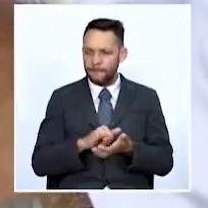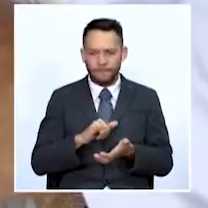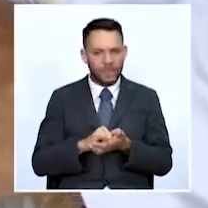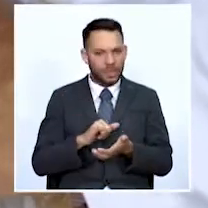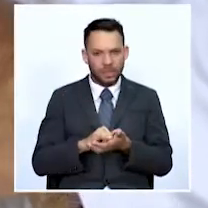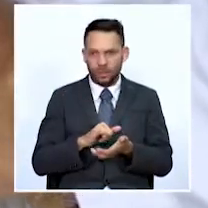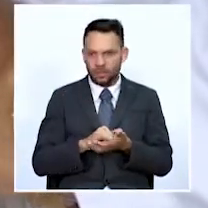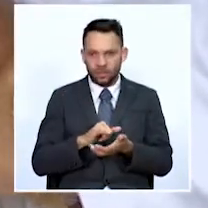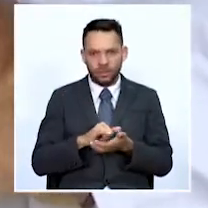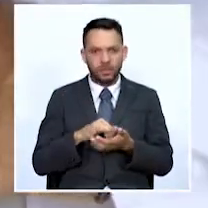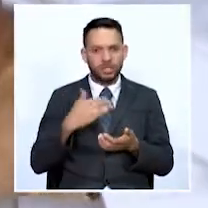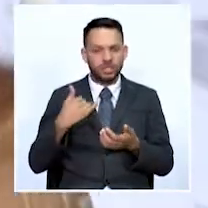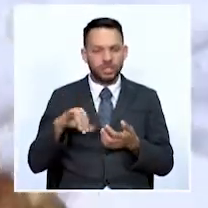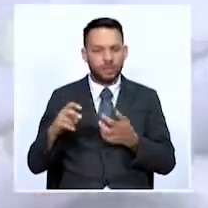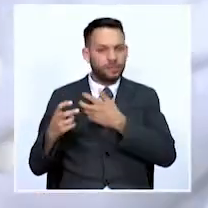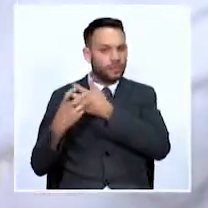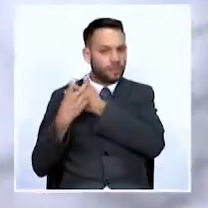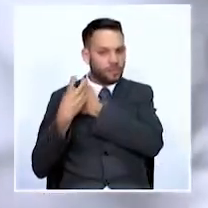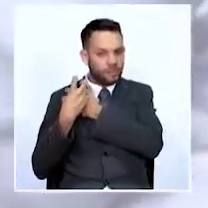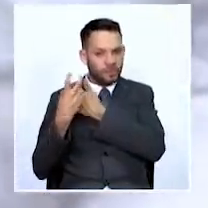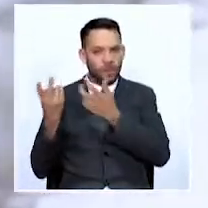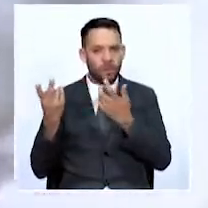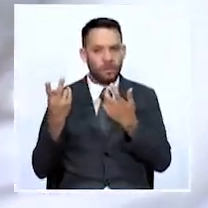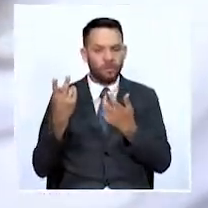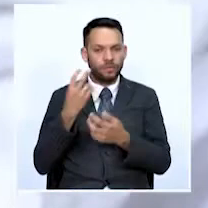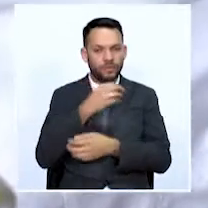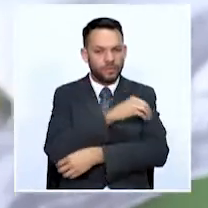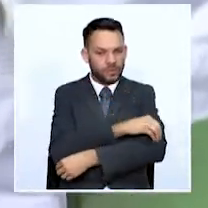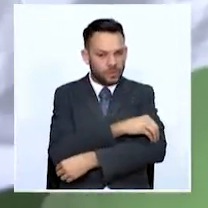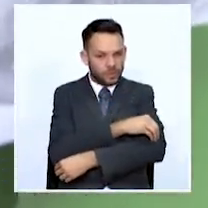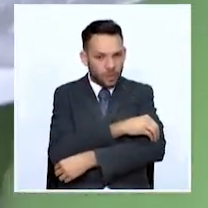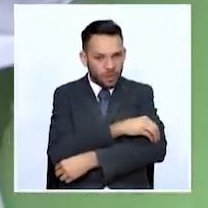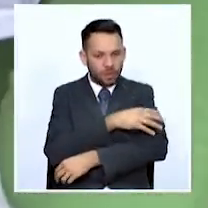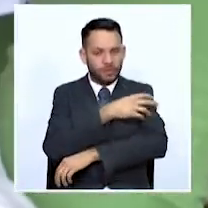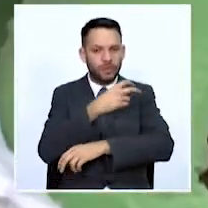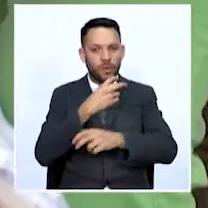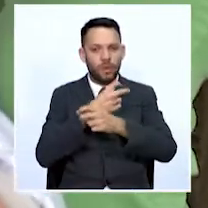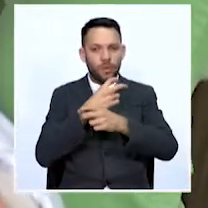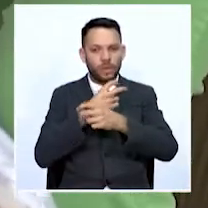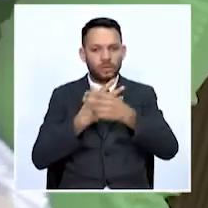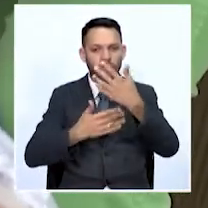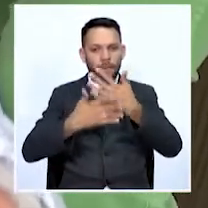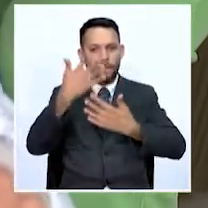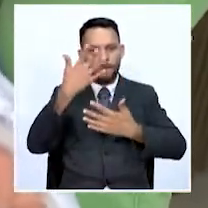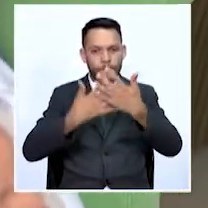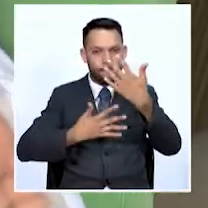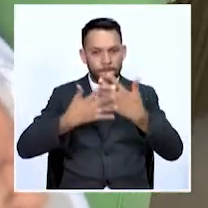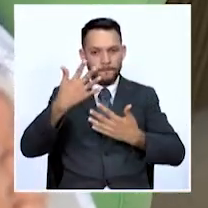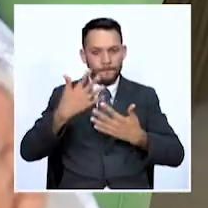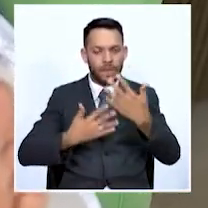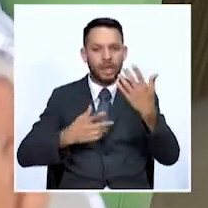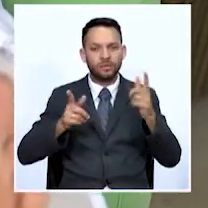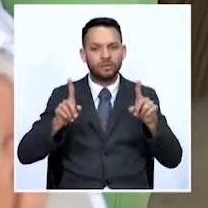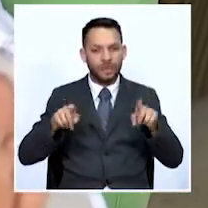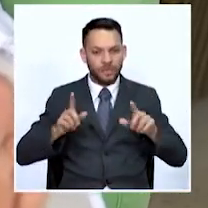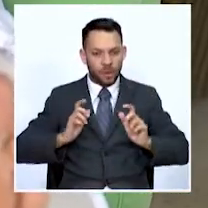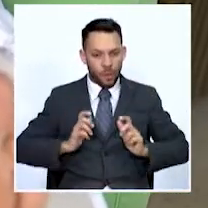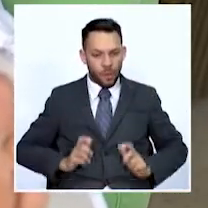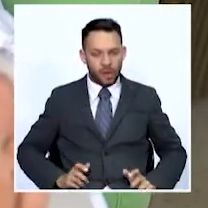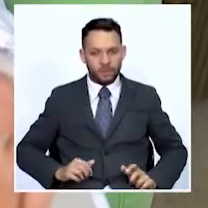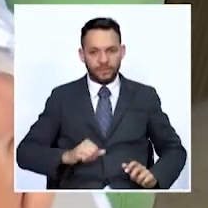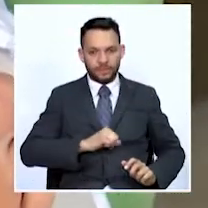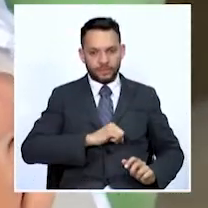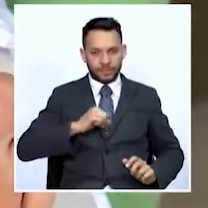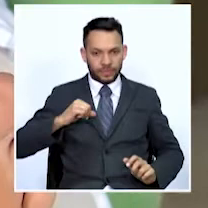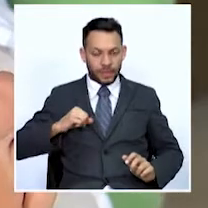los hombros, le ha atacado las rodillas, ahora le está atacando la cadera. Y ahí es